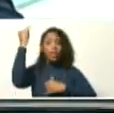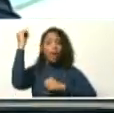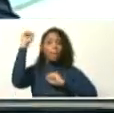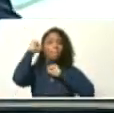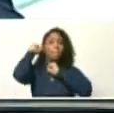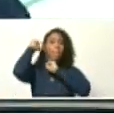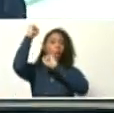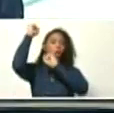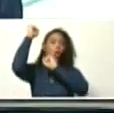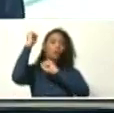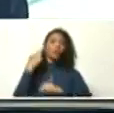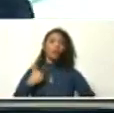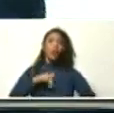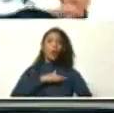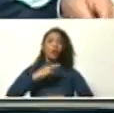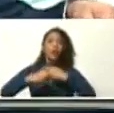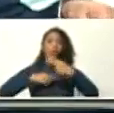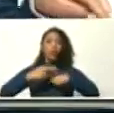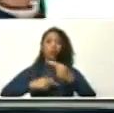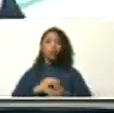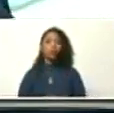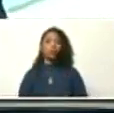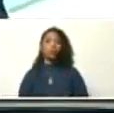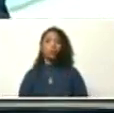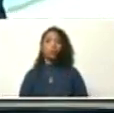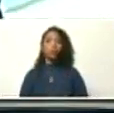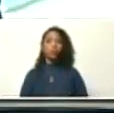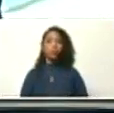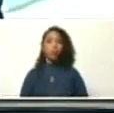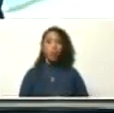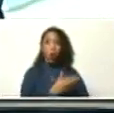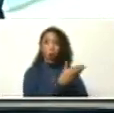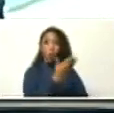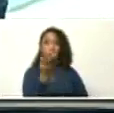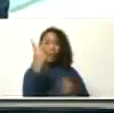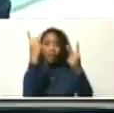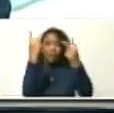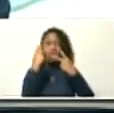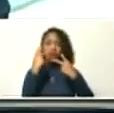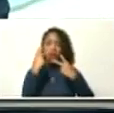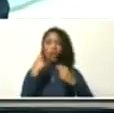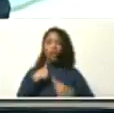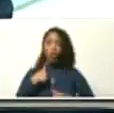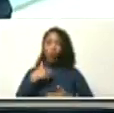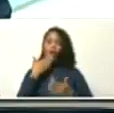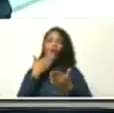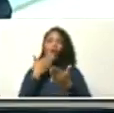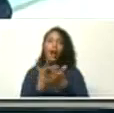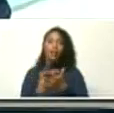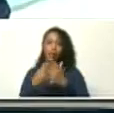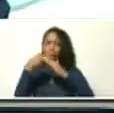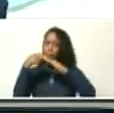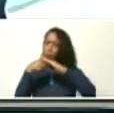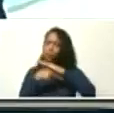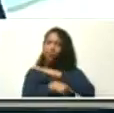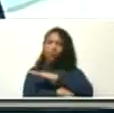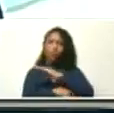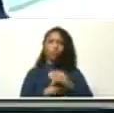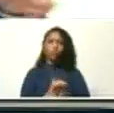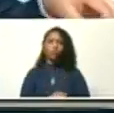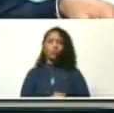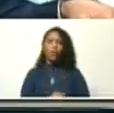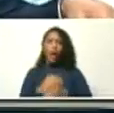de nuestra revolución. Para que ustedes vean, agradezco profundamente